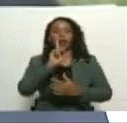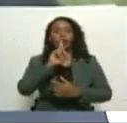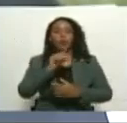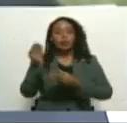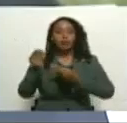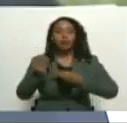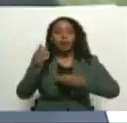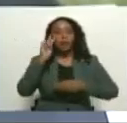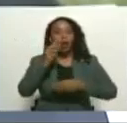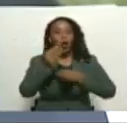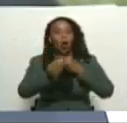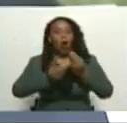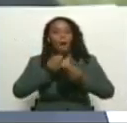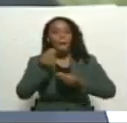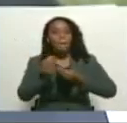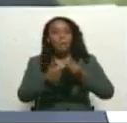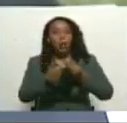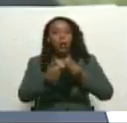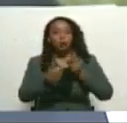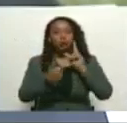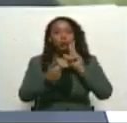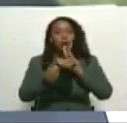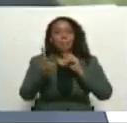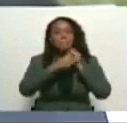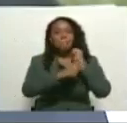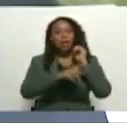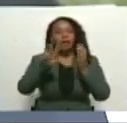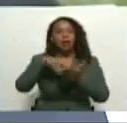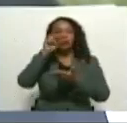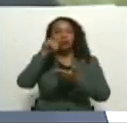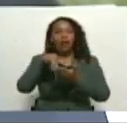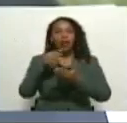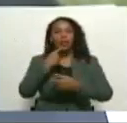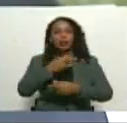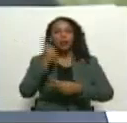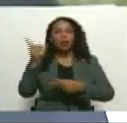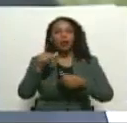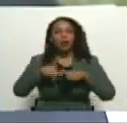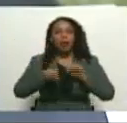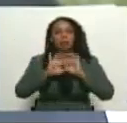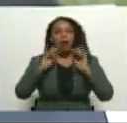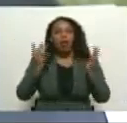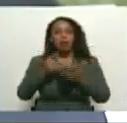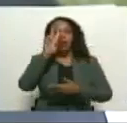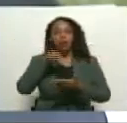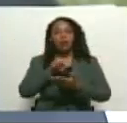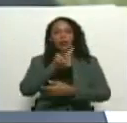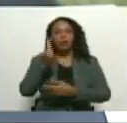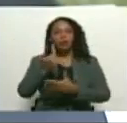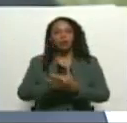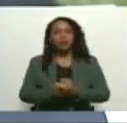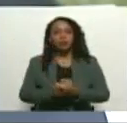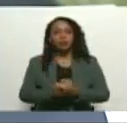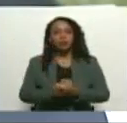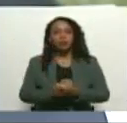su visual. Conservación de estos parques nacionales que decretamos en plena pandemia 2021 y